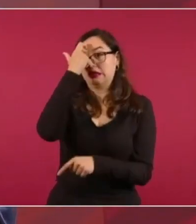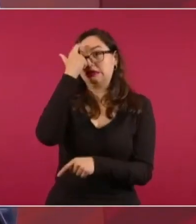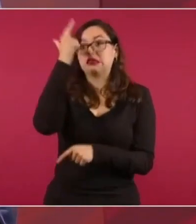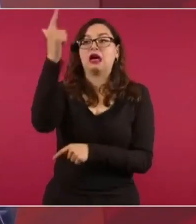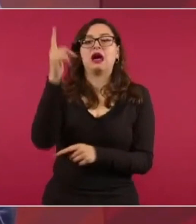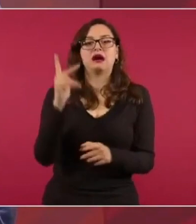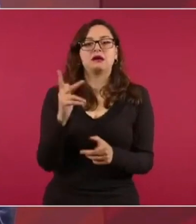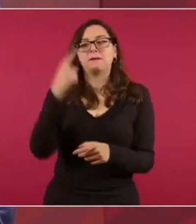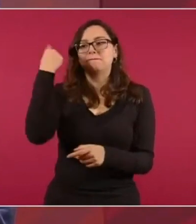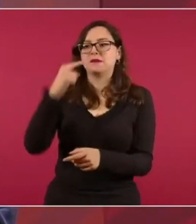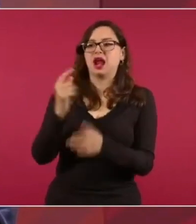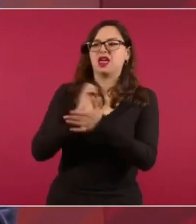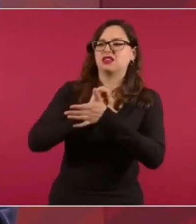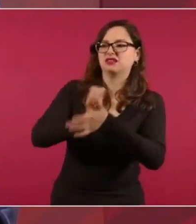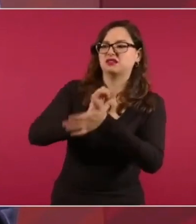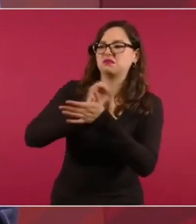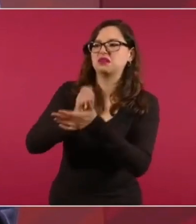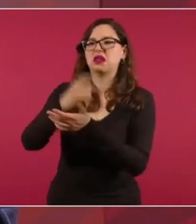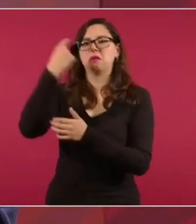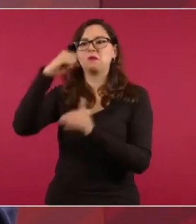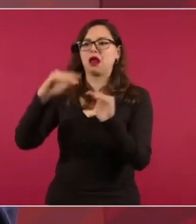Entonces, todo eso está